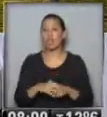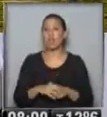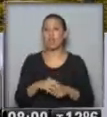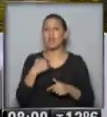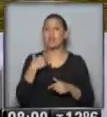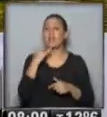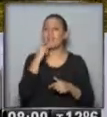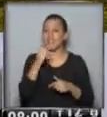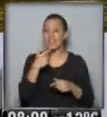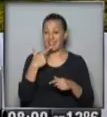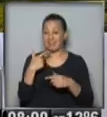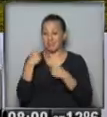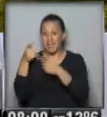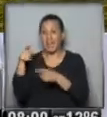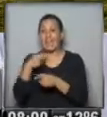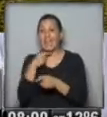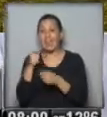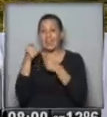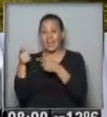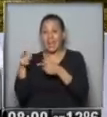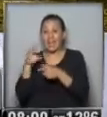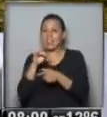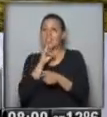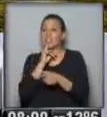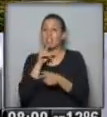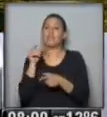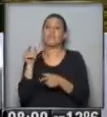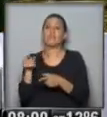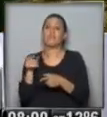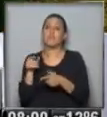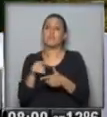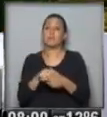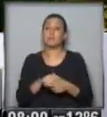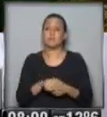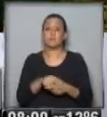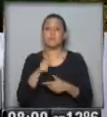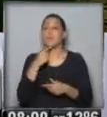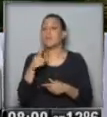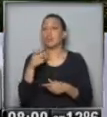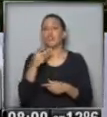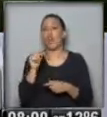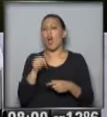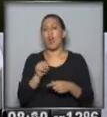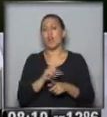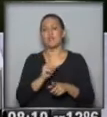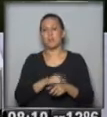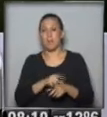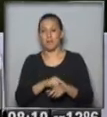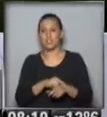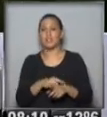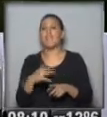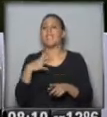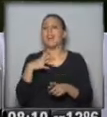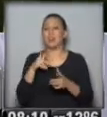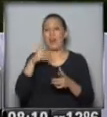ofrecido este cargo recordamos que optó por que no sea en este momento teniendo en cuenta la falta